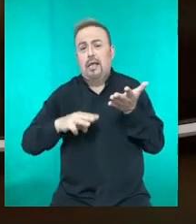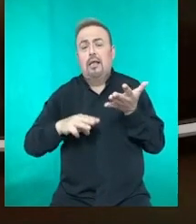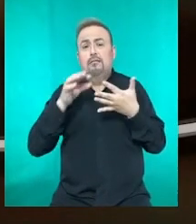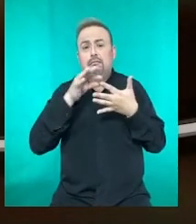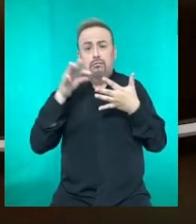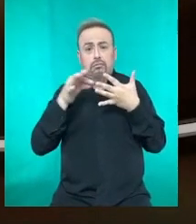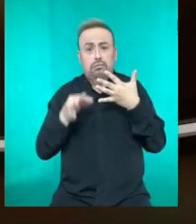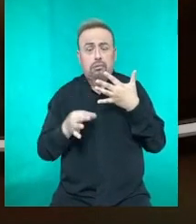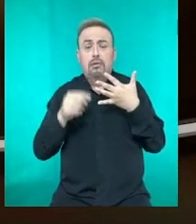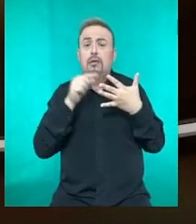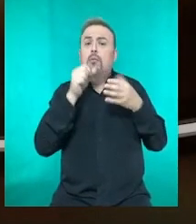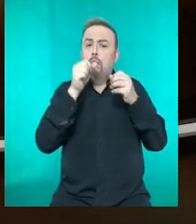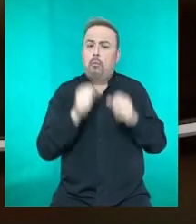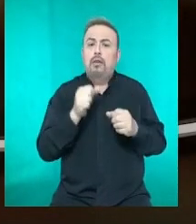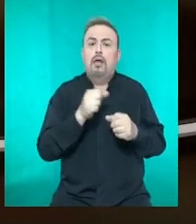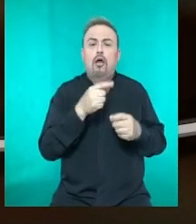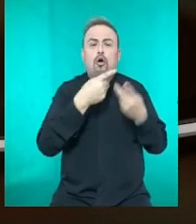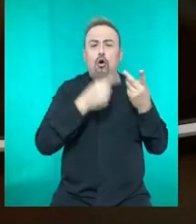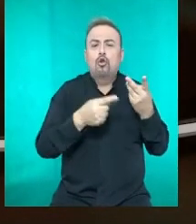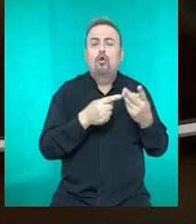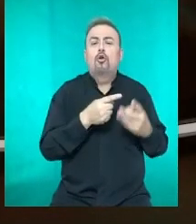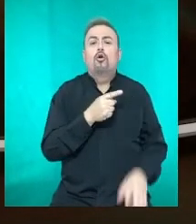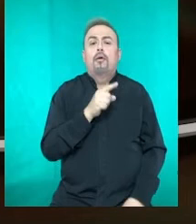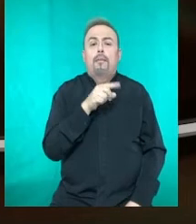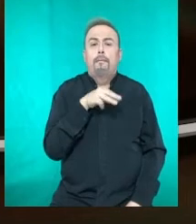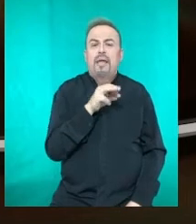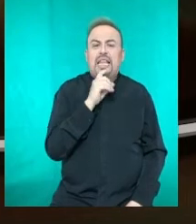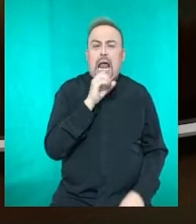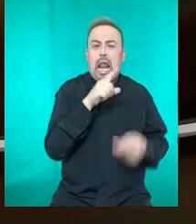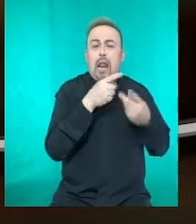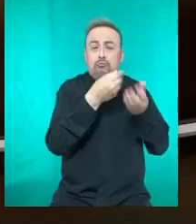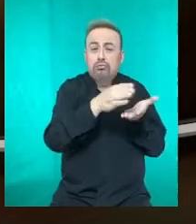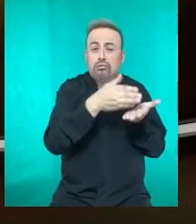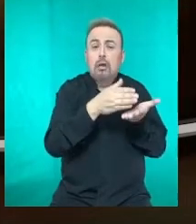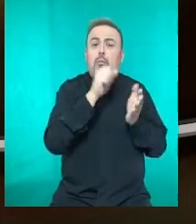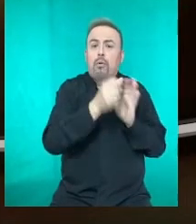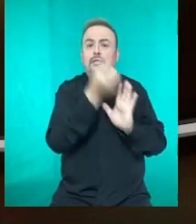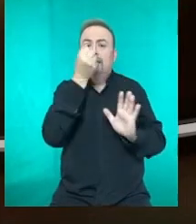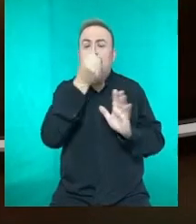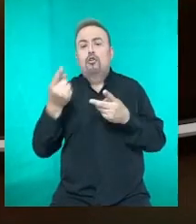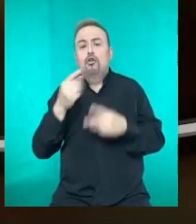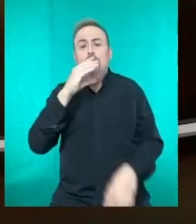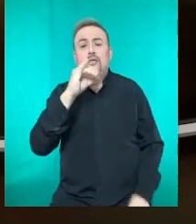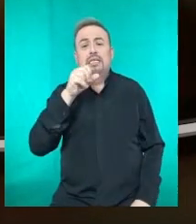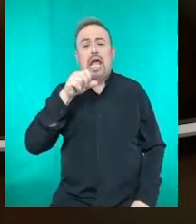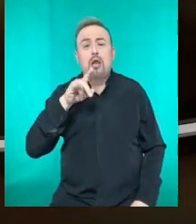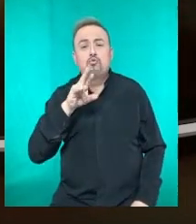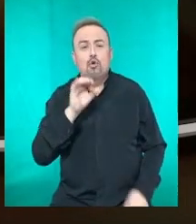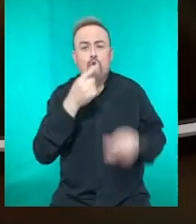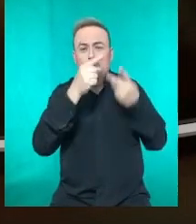pueden recuperar incluso metales traza como el mercurio o compuestos orgánicos como el cianuro. Pero además